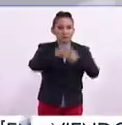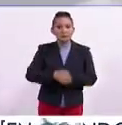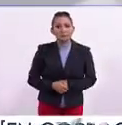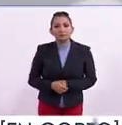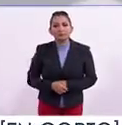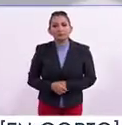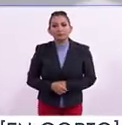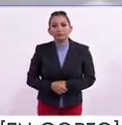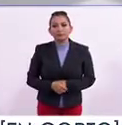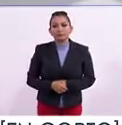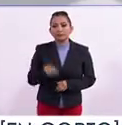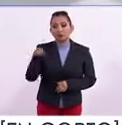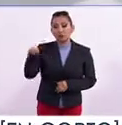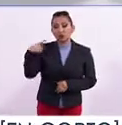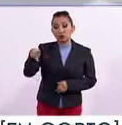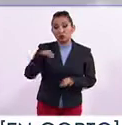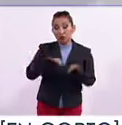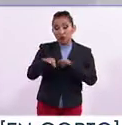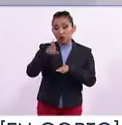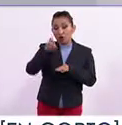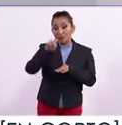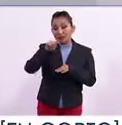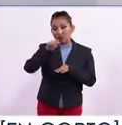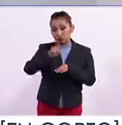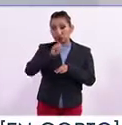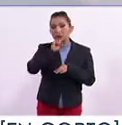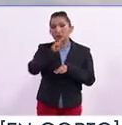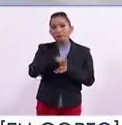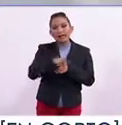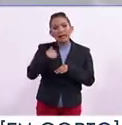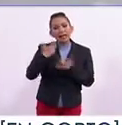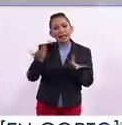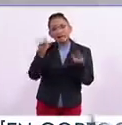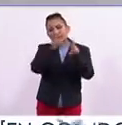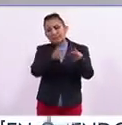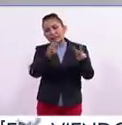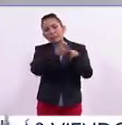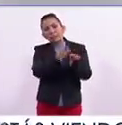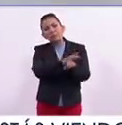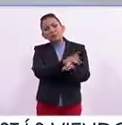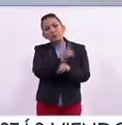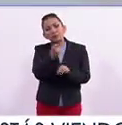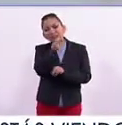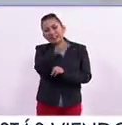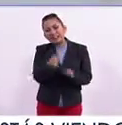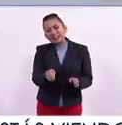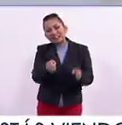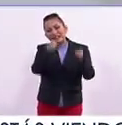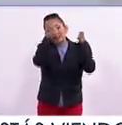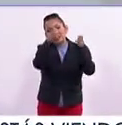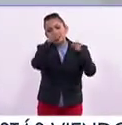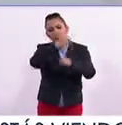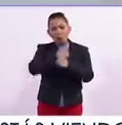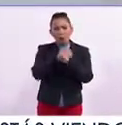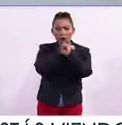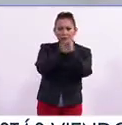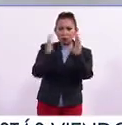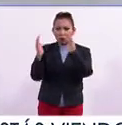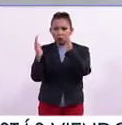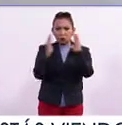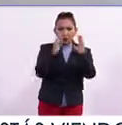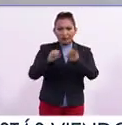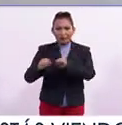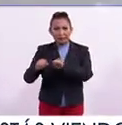El trabajo de Roberto consiste también en analizar las causas por las que los edificios resisten un sismo, con la finalidad de mejorar